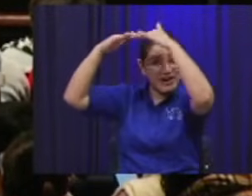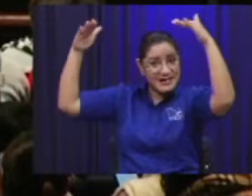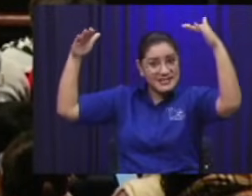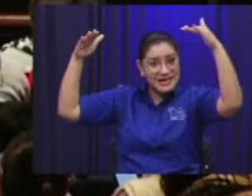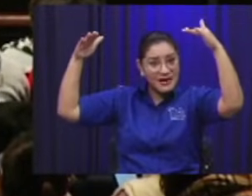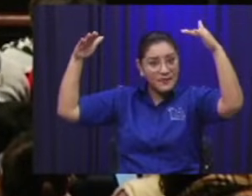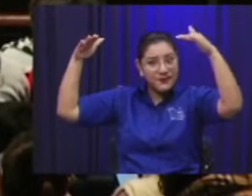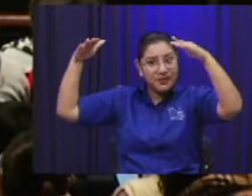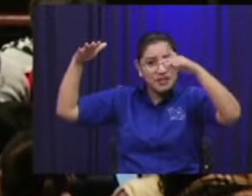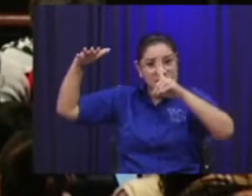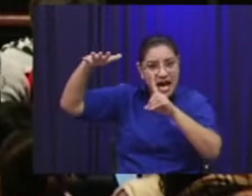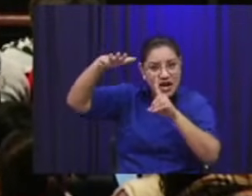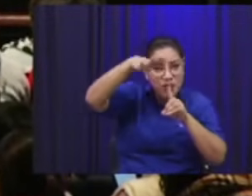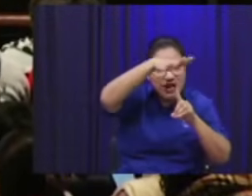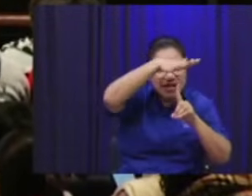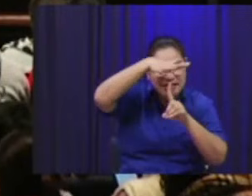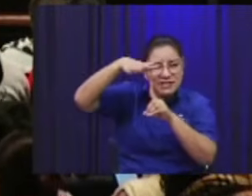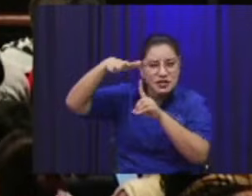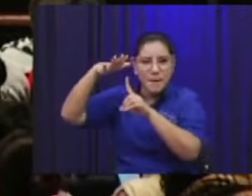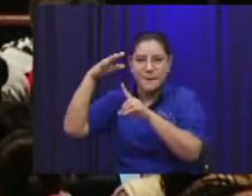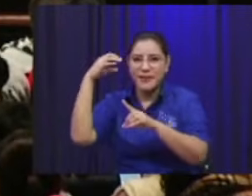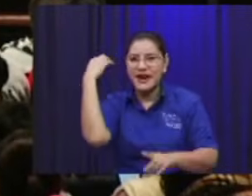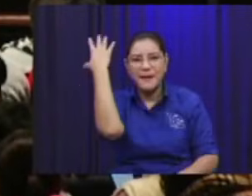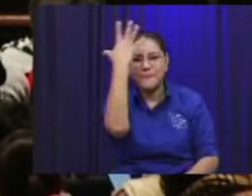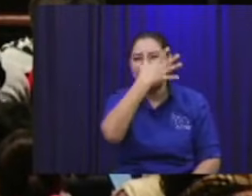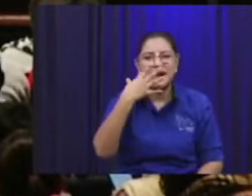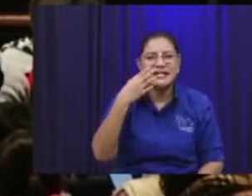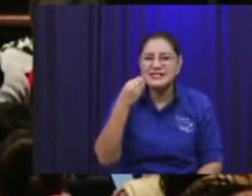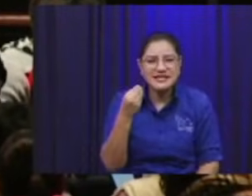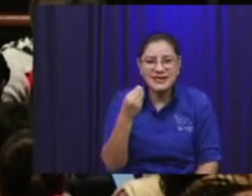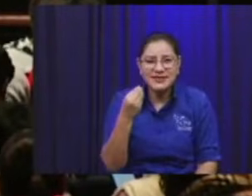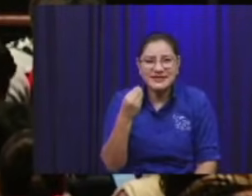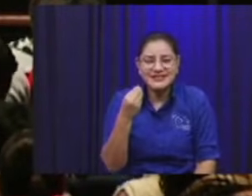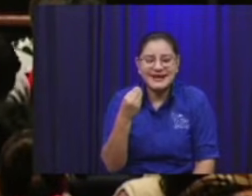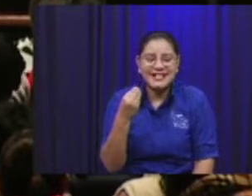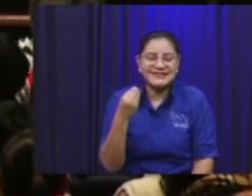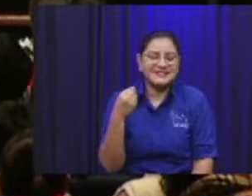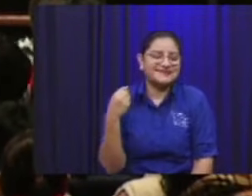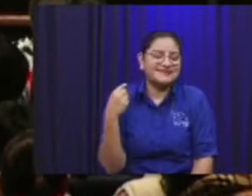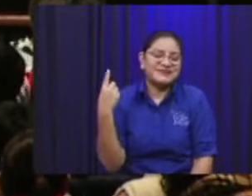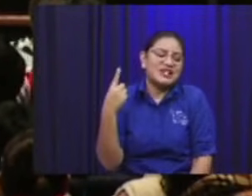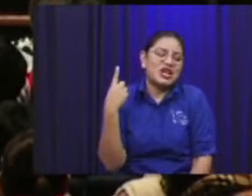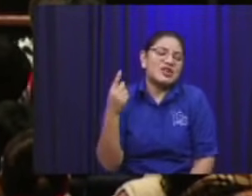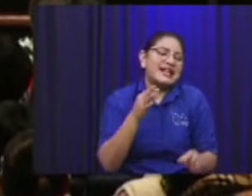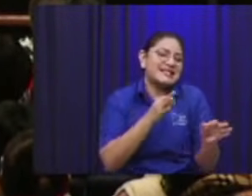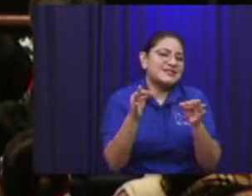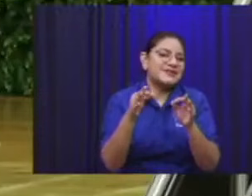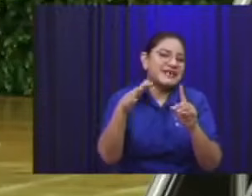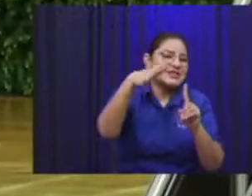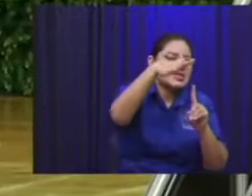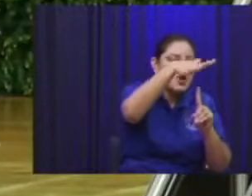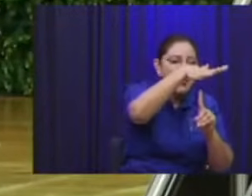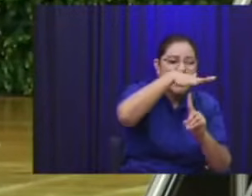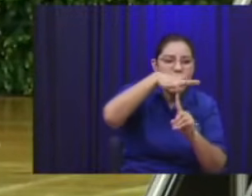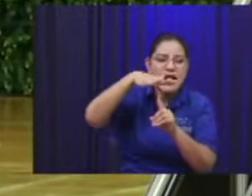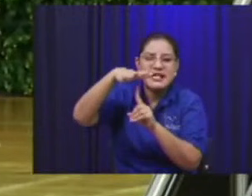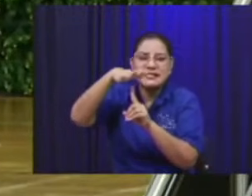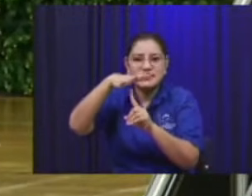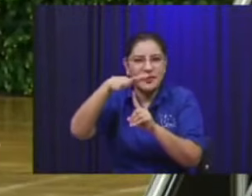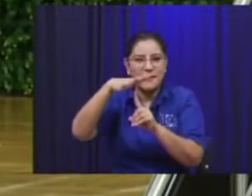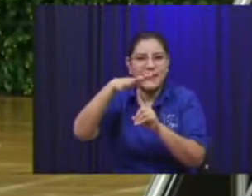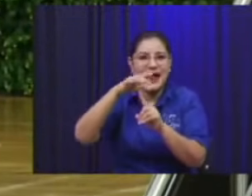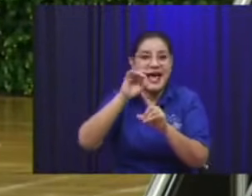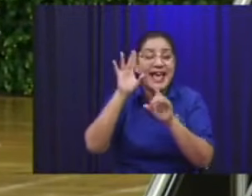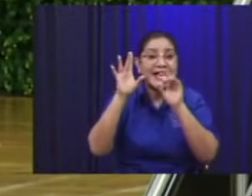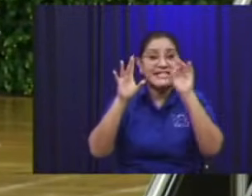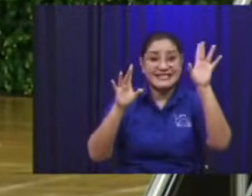una sombra preciosa linda bueno todas las sombras son lindas pero está y yo